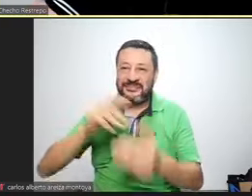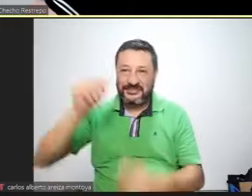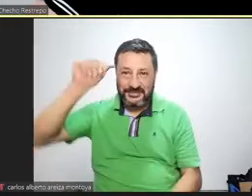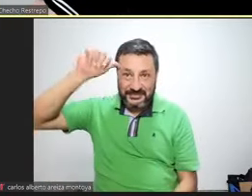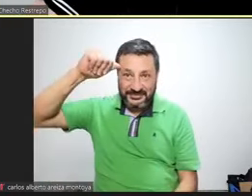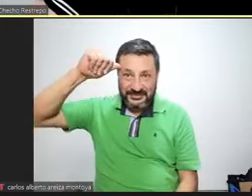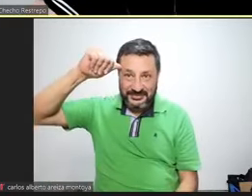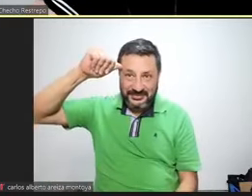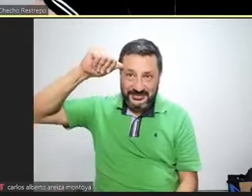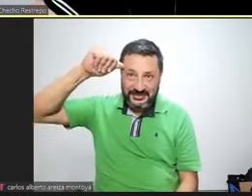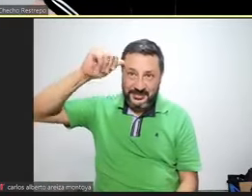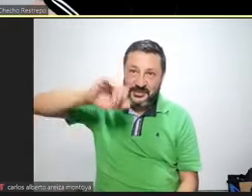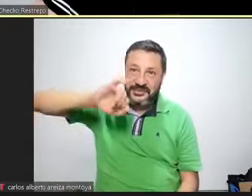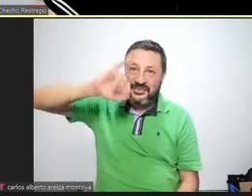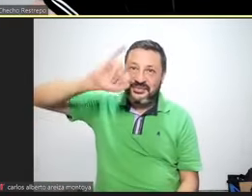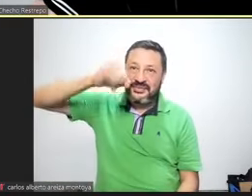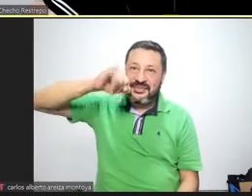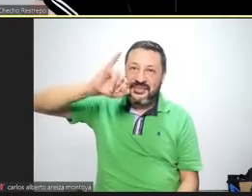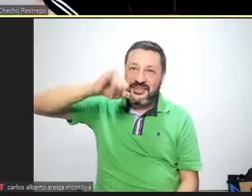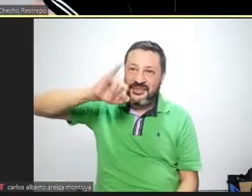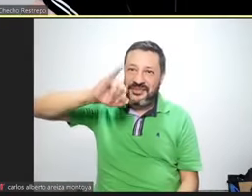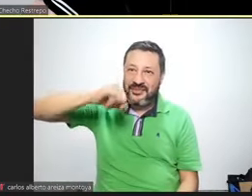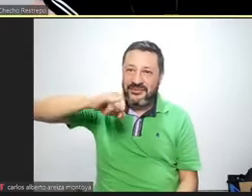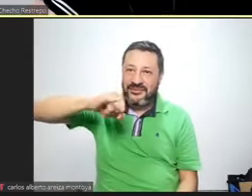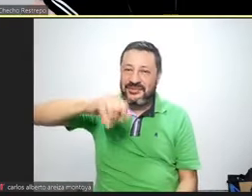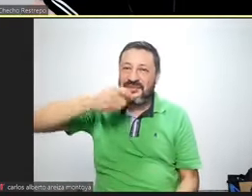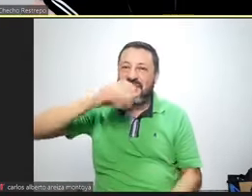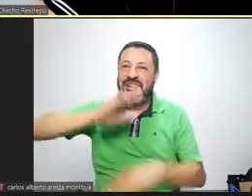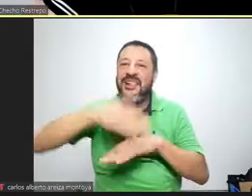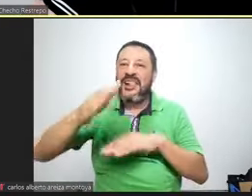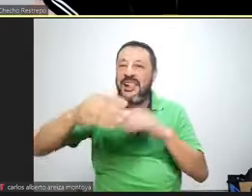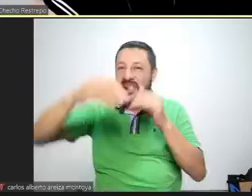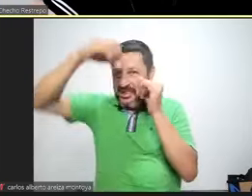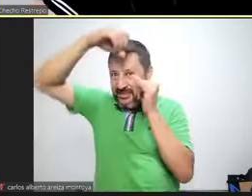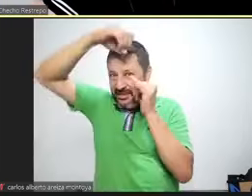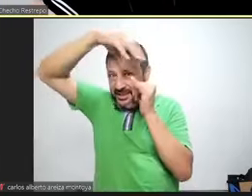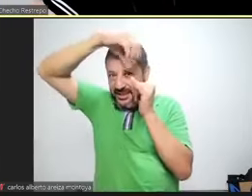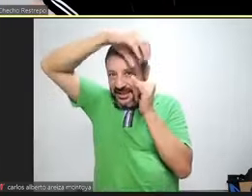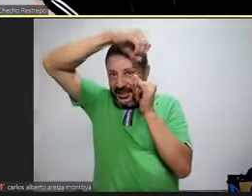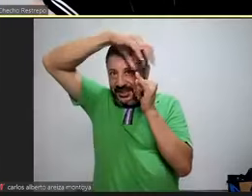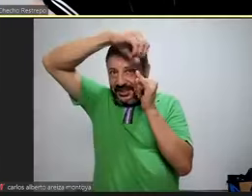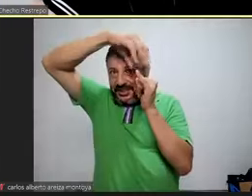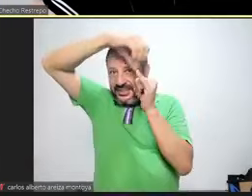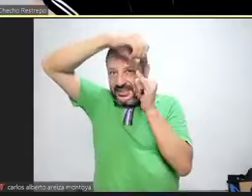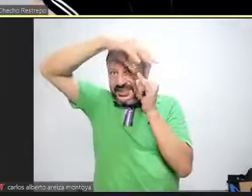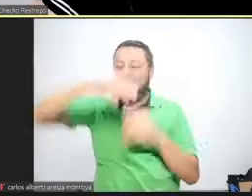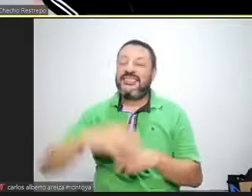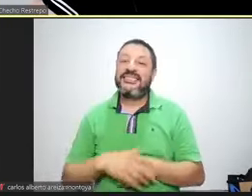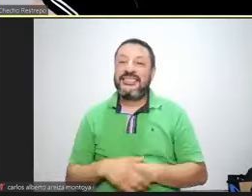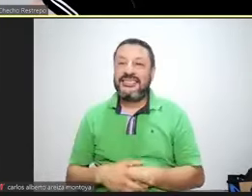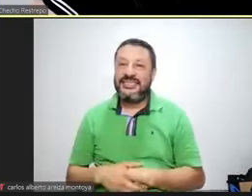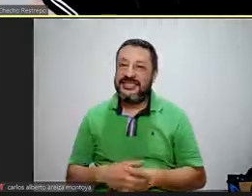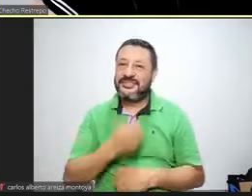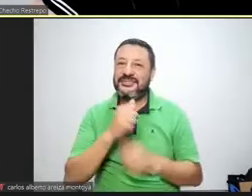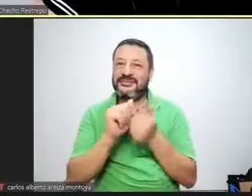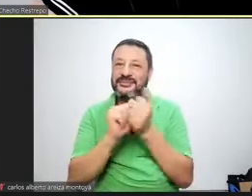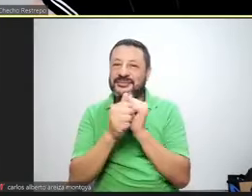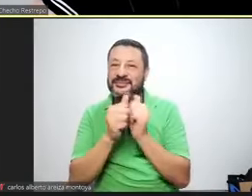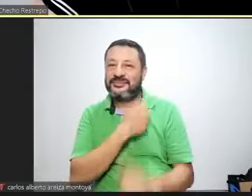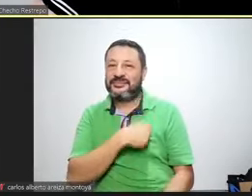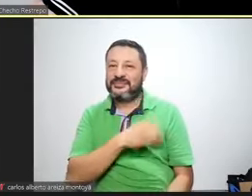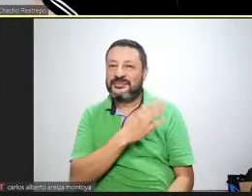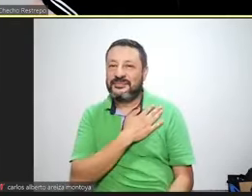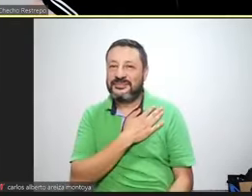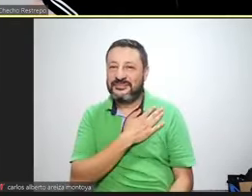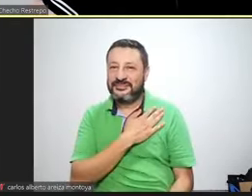Live TV también estará en un momento ya montado en nuestro canal de YouTube como Paisa Deportes, y reiterar el saludo a nuestro